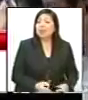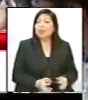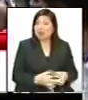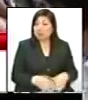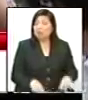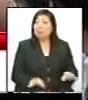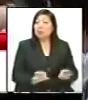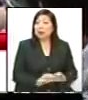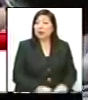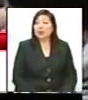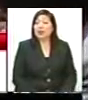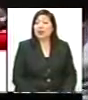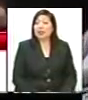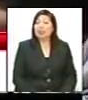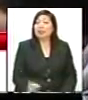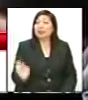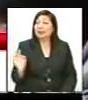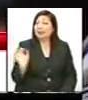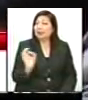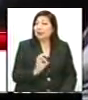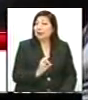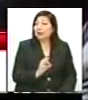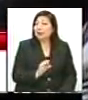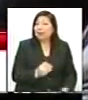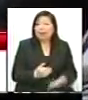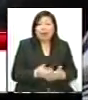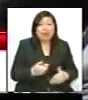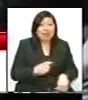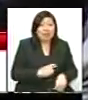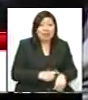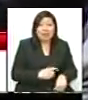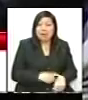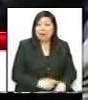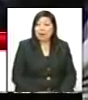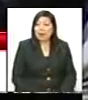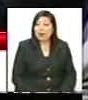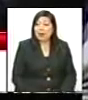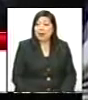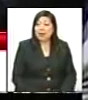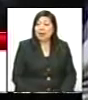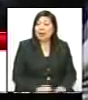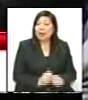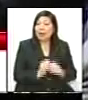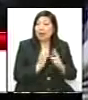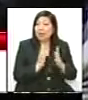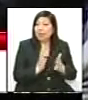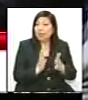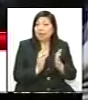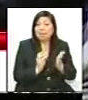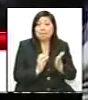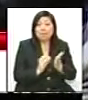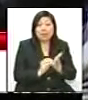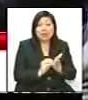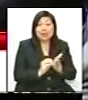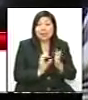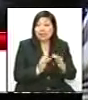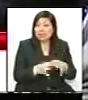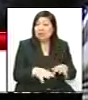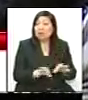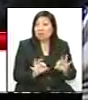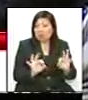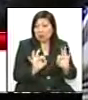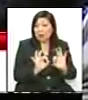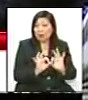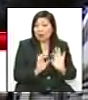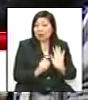importante, sin ningún tipo de premura o presión, tener el día clave y especial donde puedan